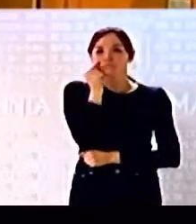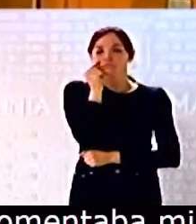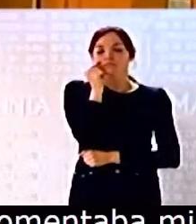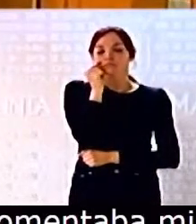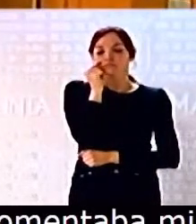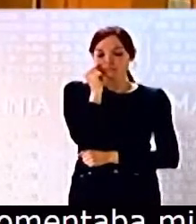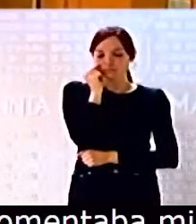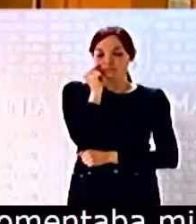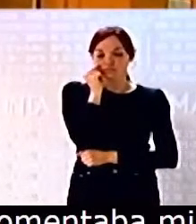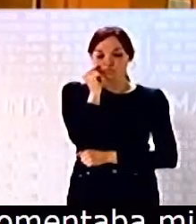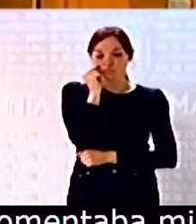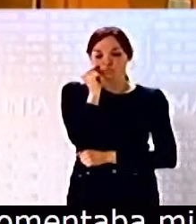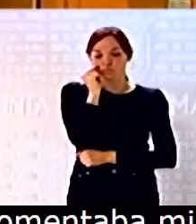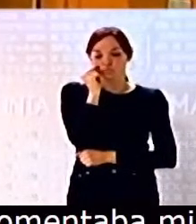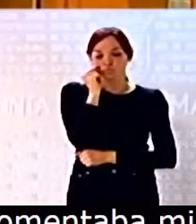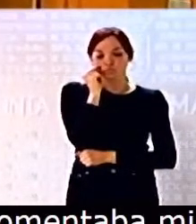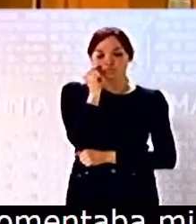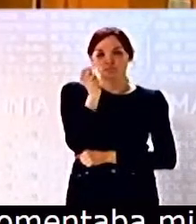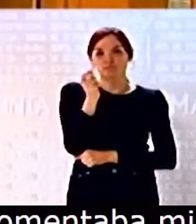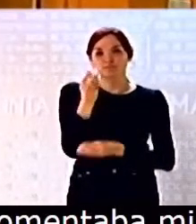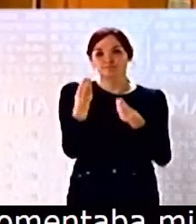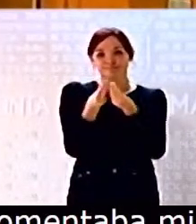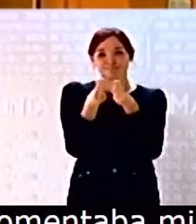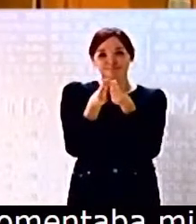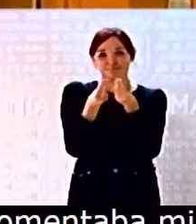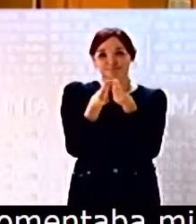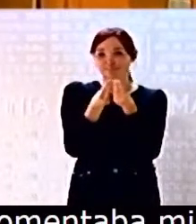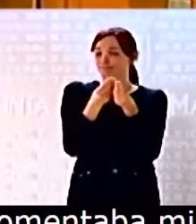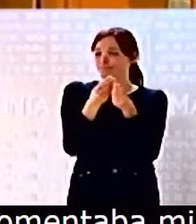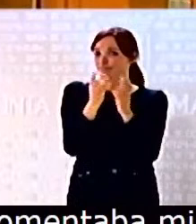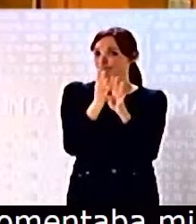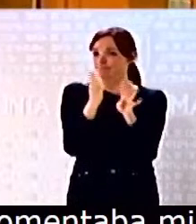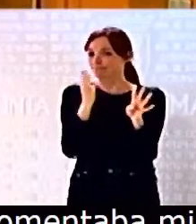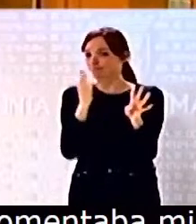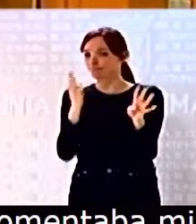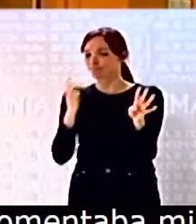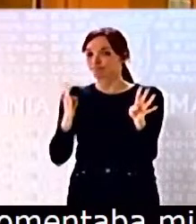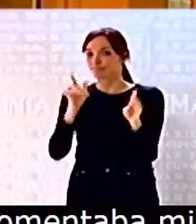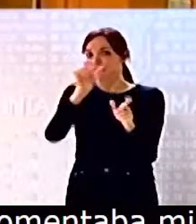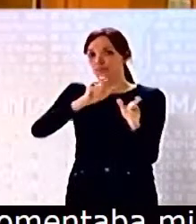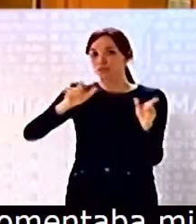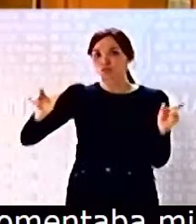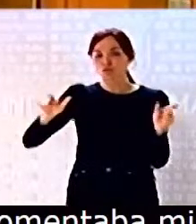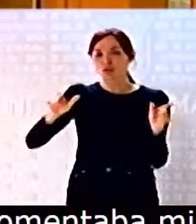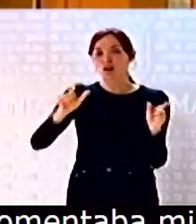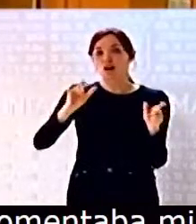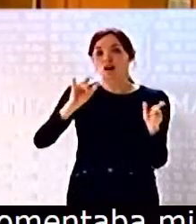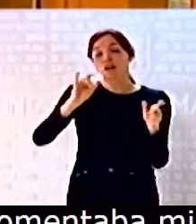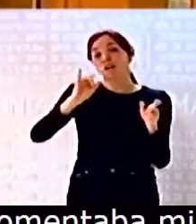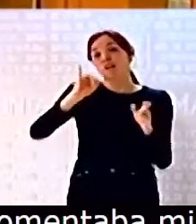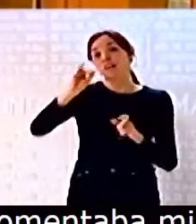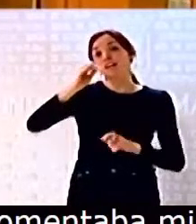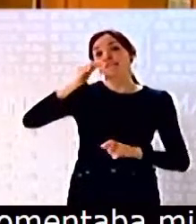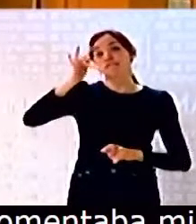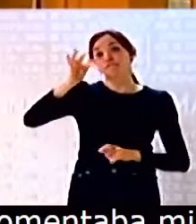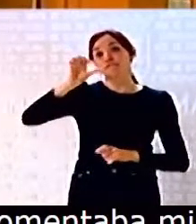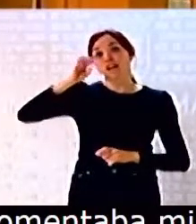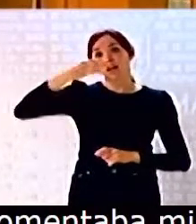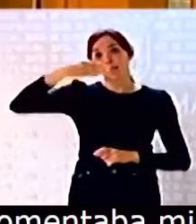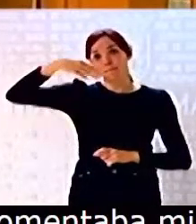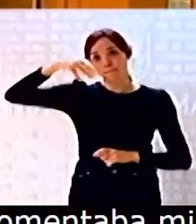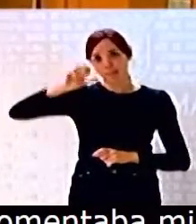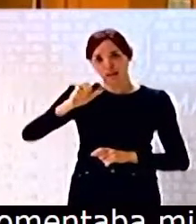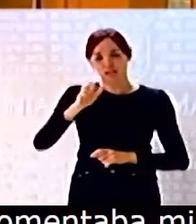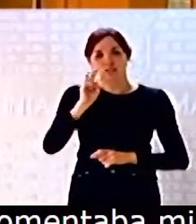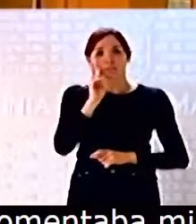visto varias aglomeraciones a la hora de vacunar a mayores de 80 años en IFEME. Hemos visto